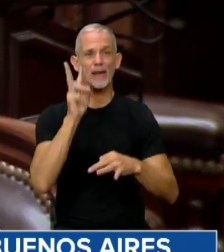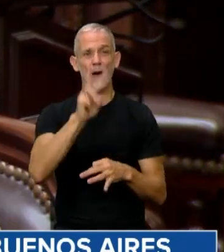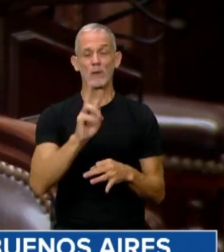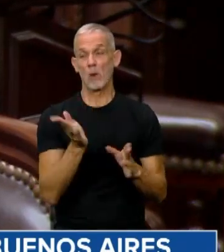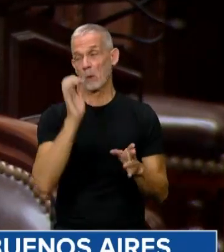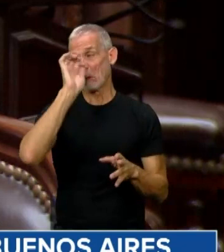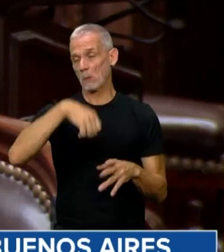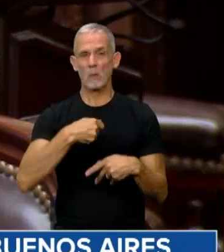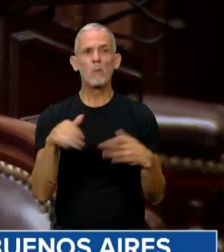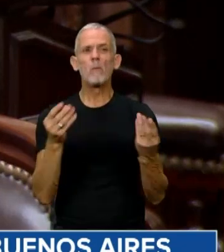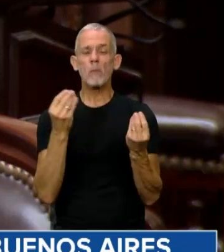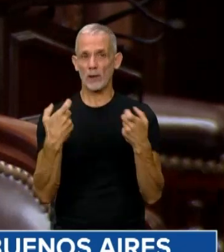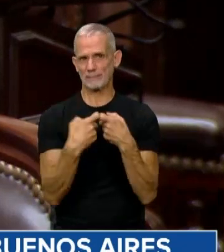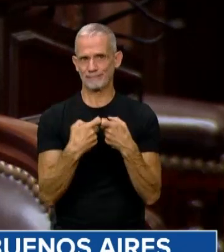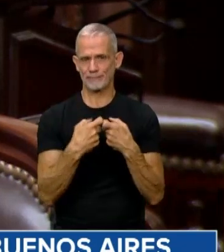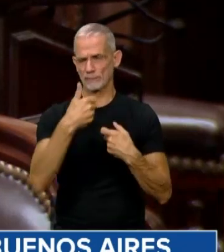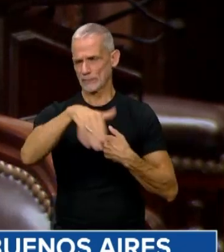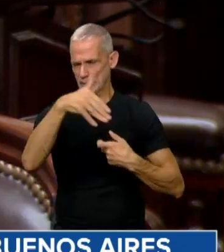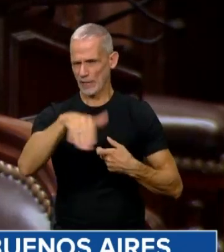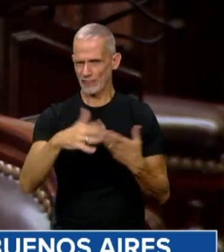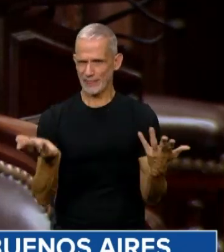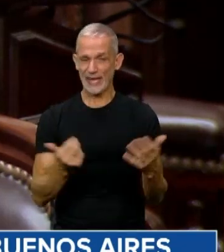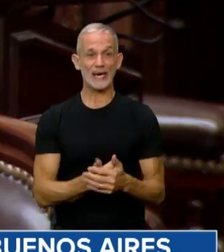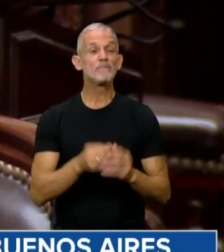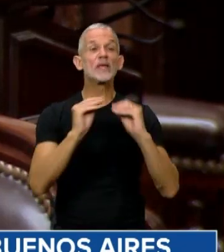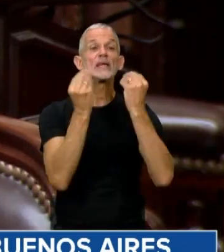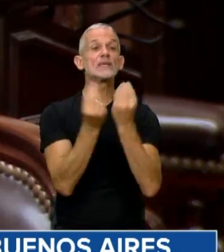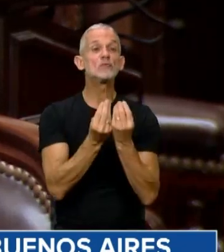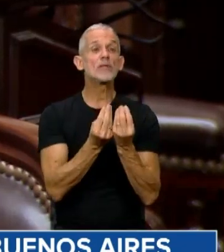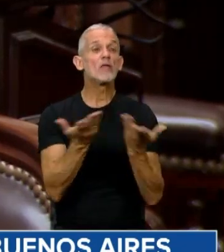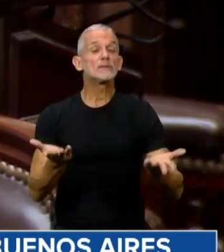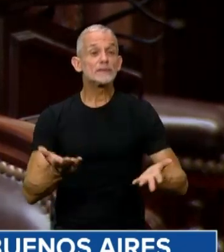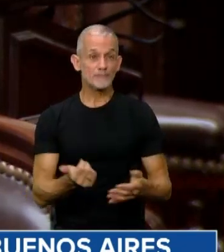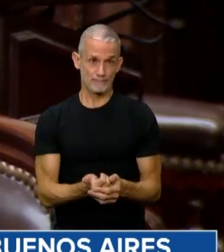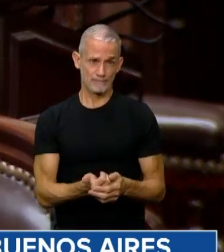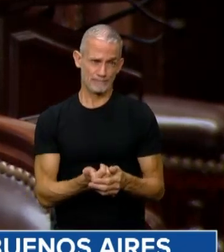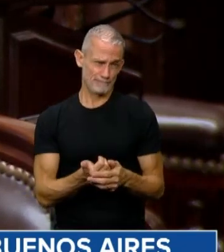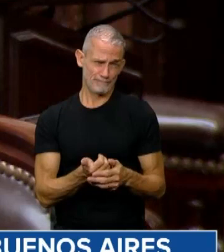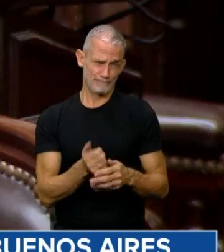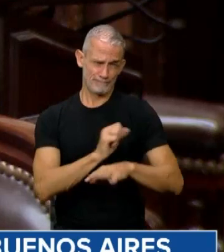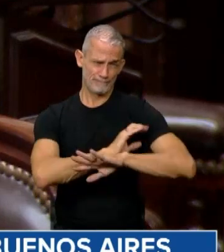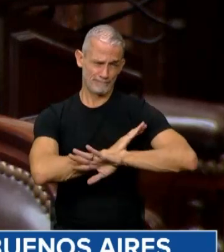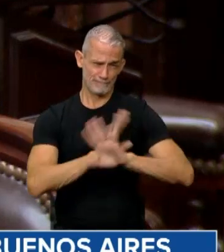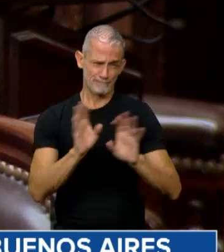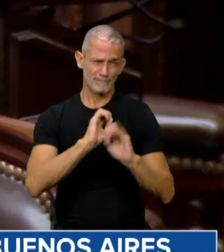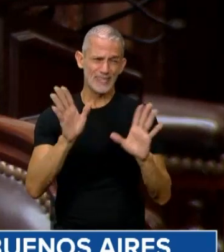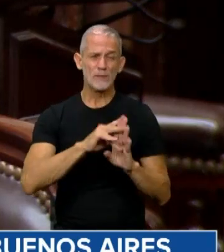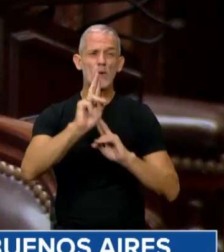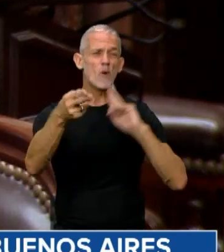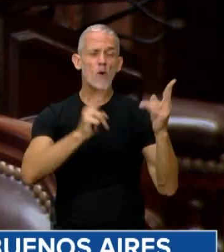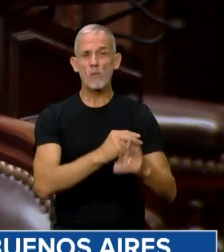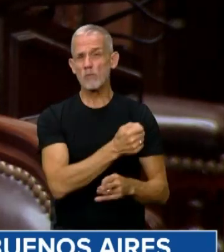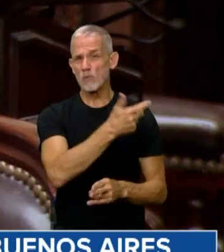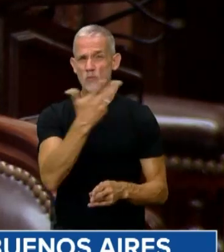y no se ven justamente por esas complicidades. Los resultados son escalofriantes cuando hablamos de las